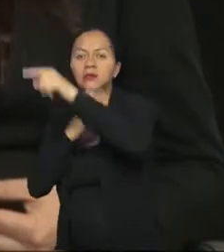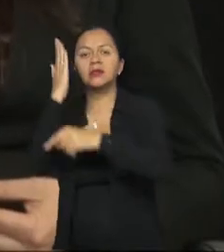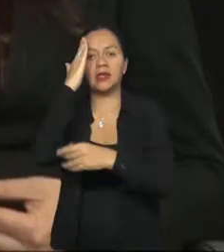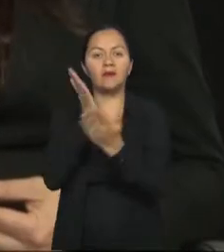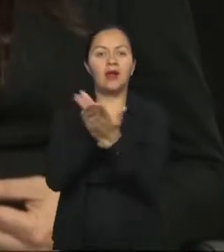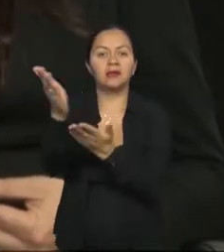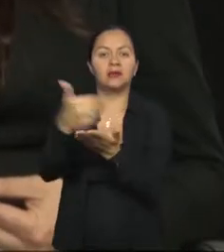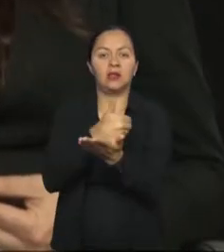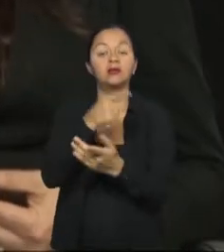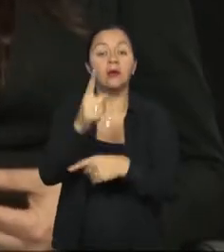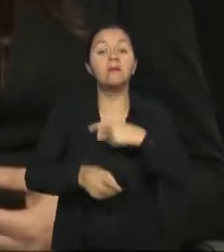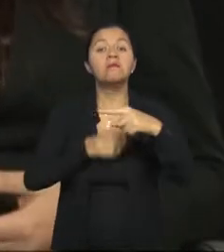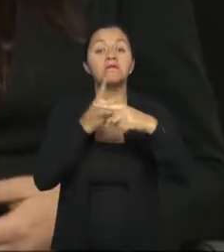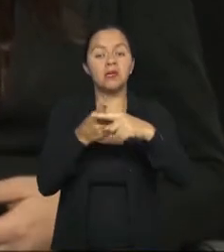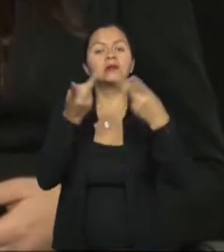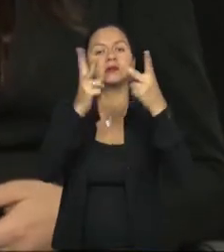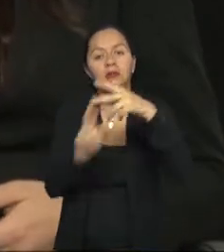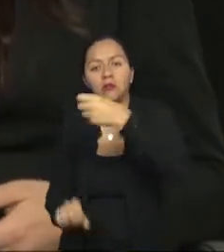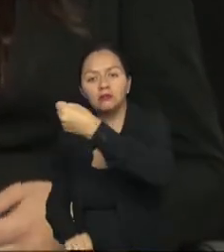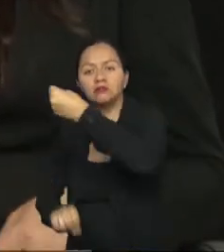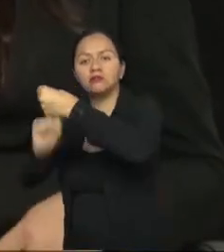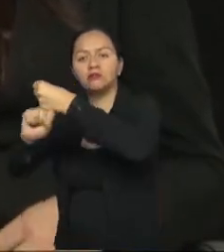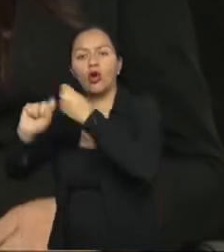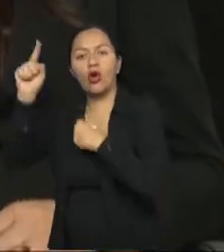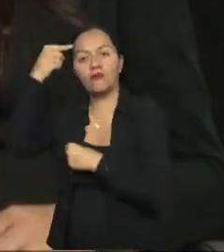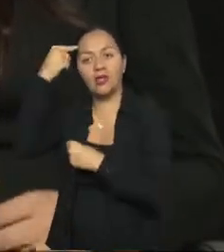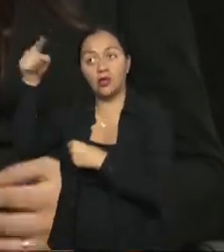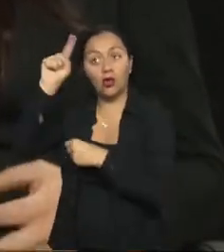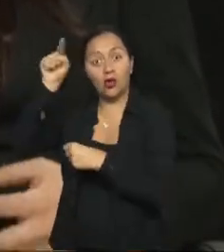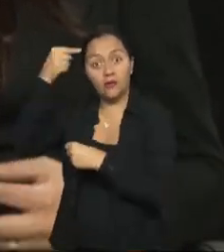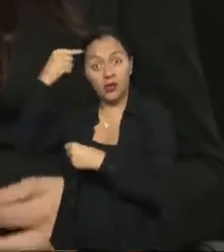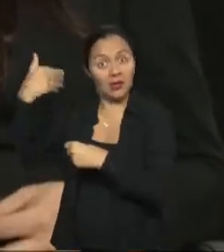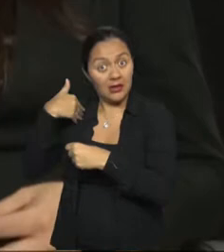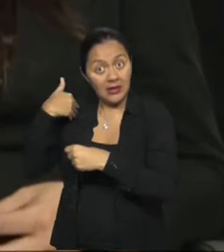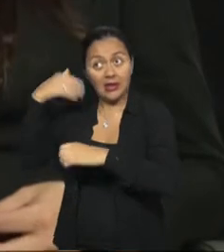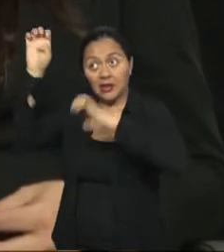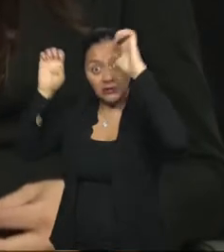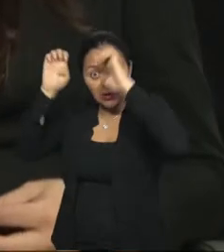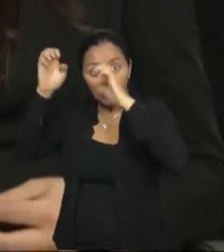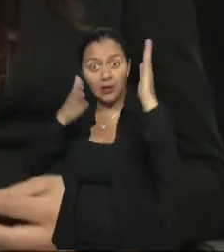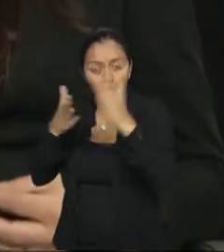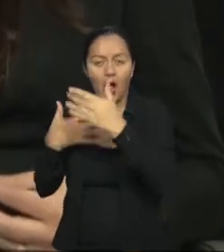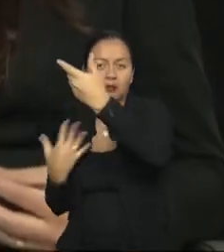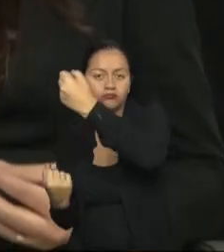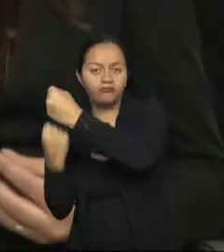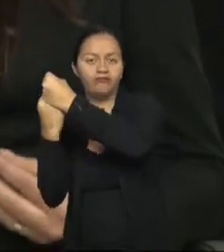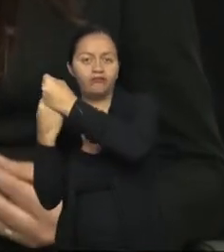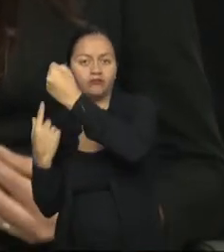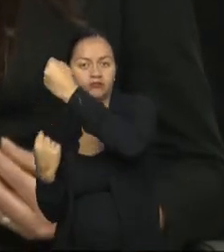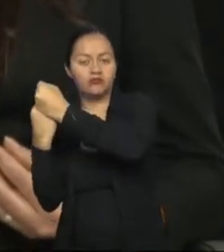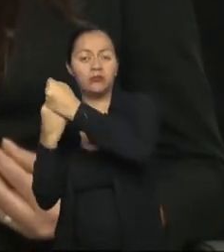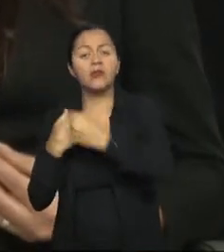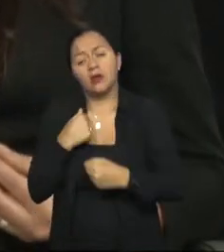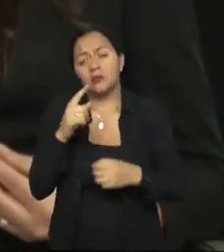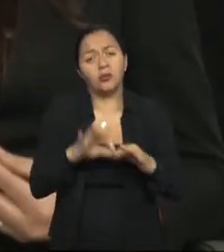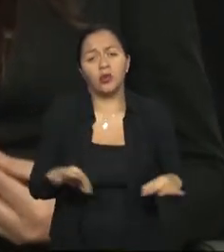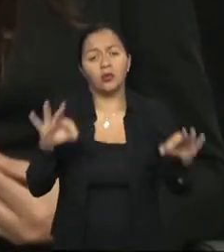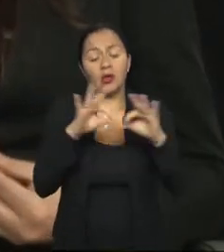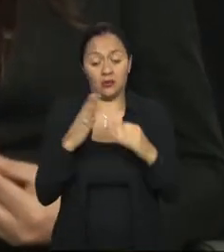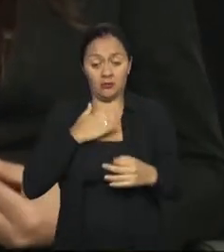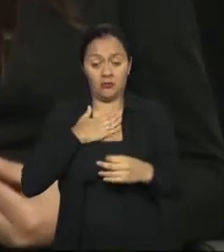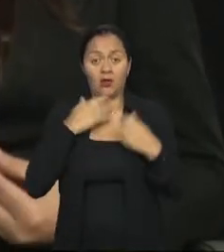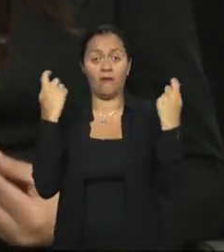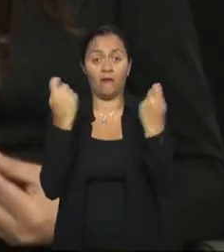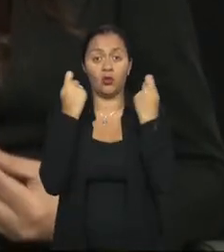apoyando los planes de gobierno, apoyando las estrategias, porque sabemos y creemos que una ONG simplemente